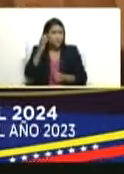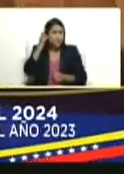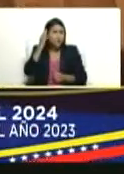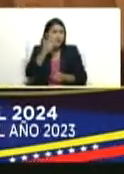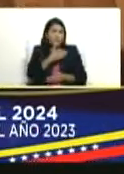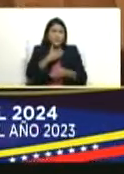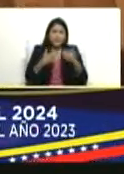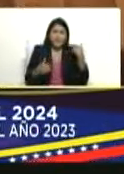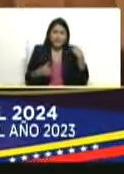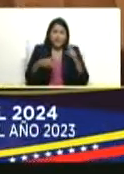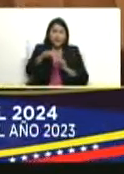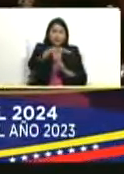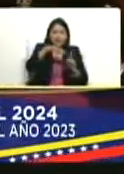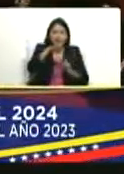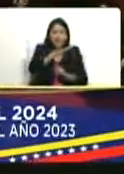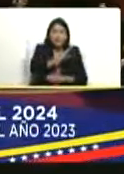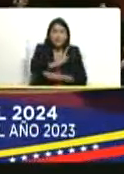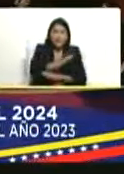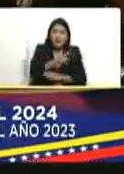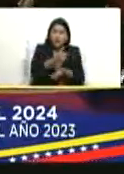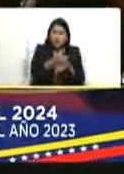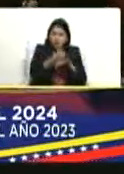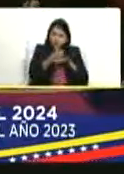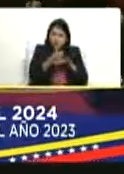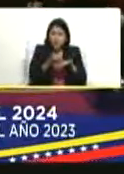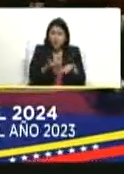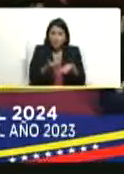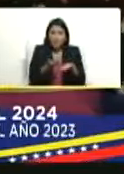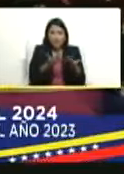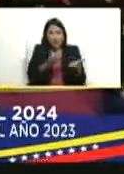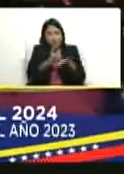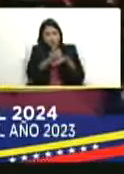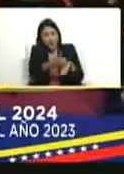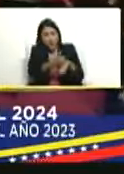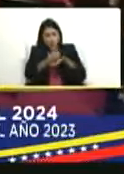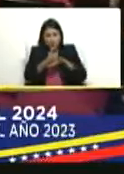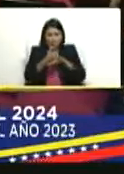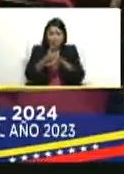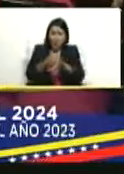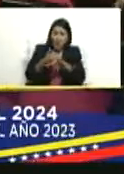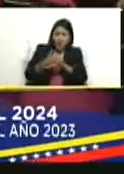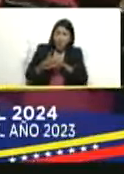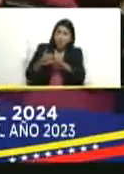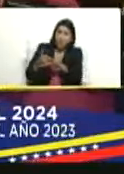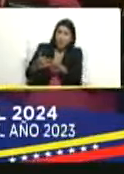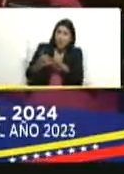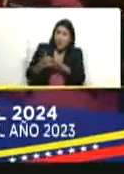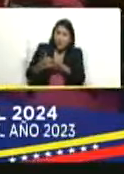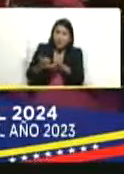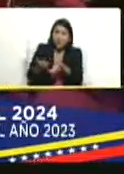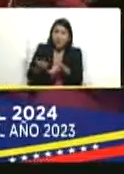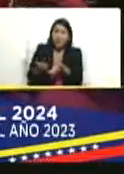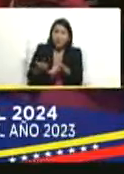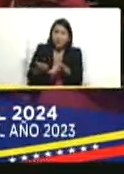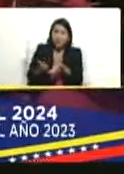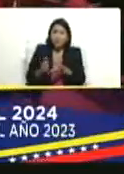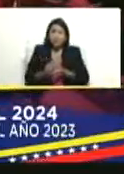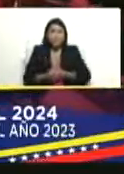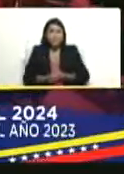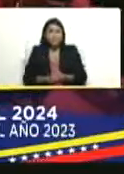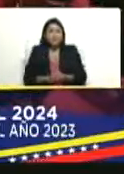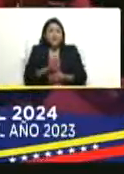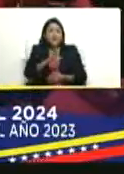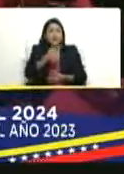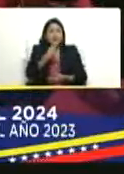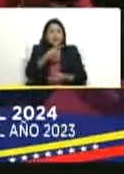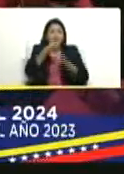de la Sala Penal, ayúdeme, ayudémonos, entreayudémonos, como decía Simón Rodríguez